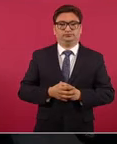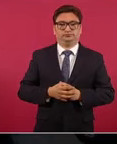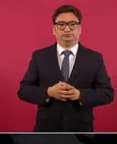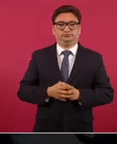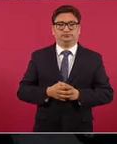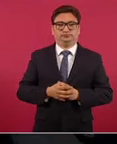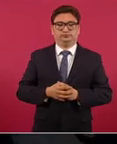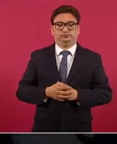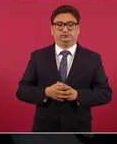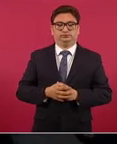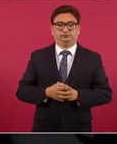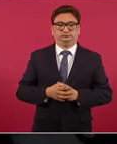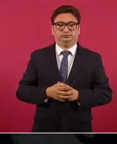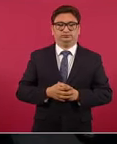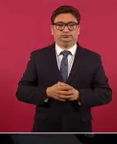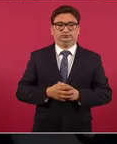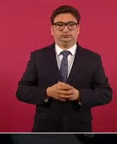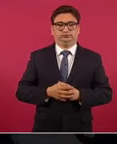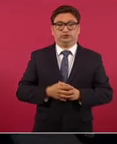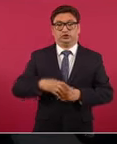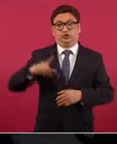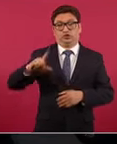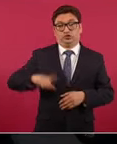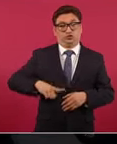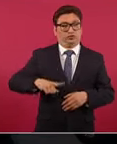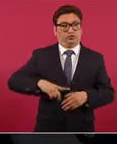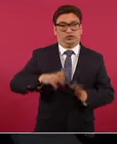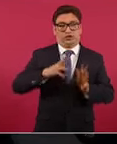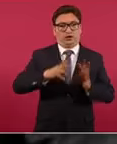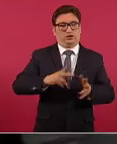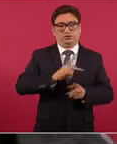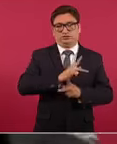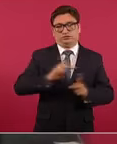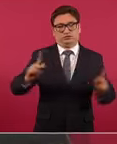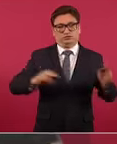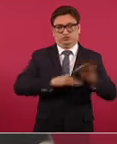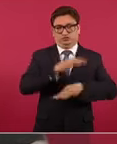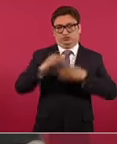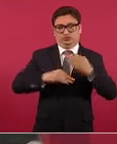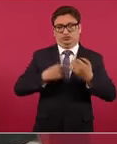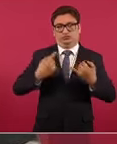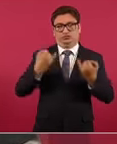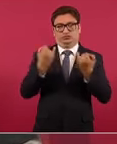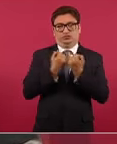en todos los gobiernos eso nos pasa a nosotros